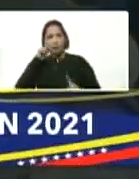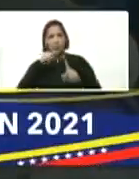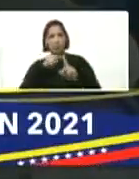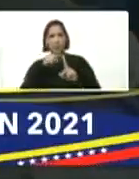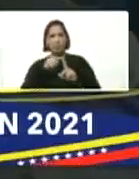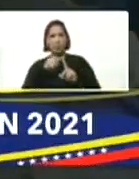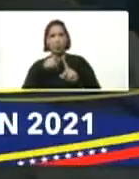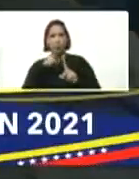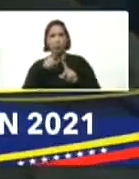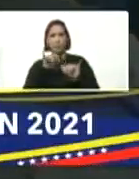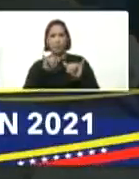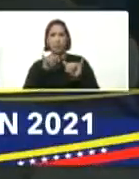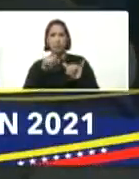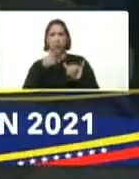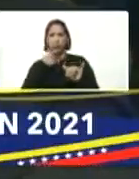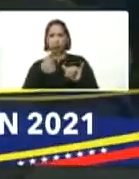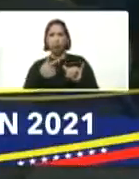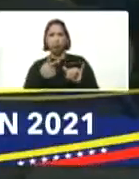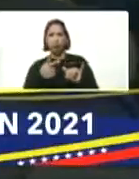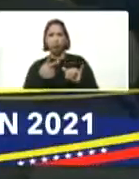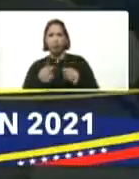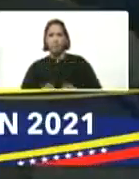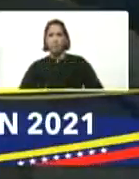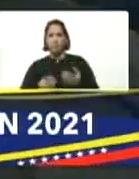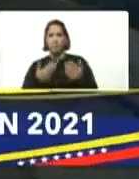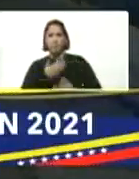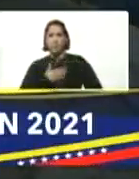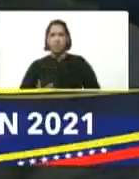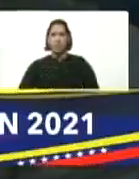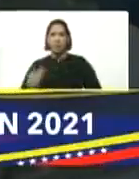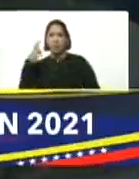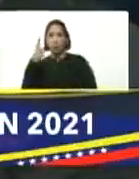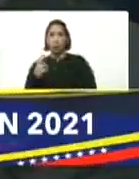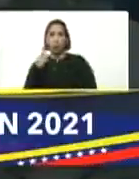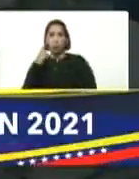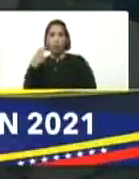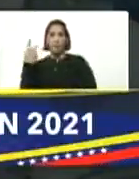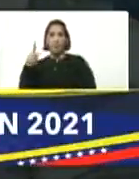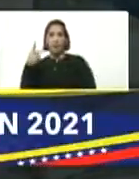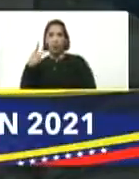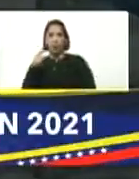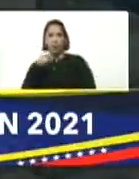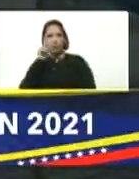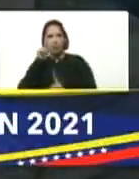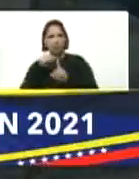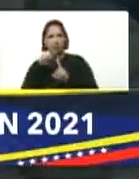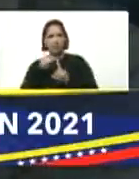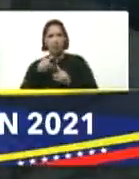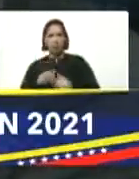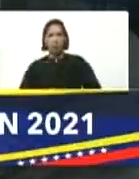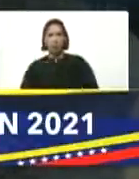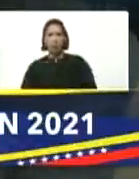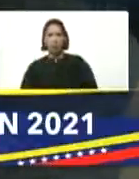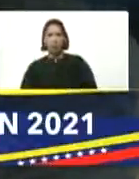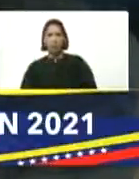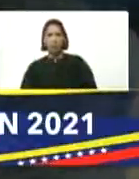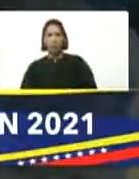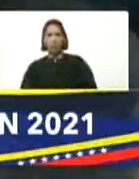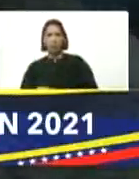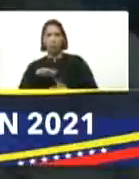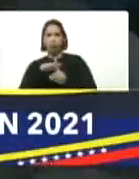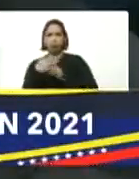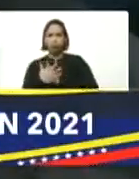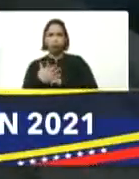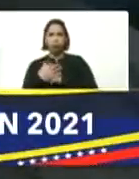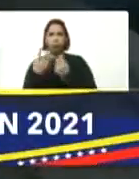que usted le lanzó al presidente de Uruguay y al presidente de Paraguay, que era un desafío en torno al tema